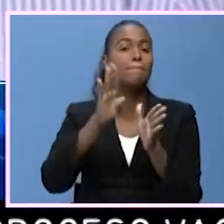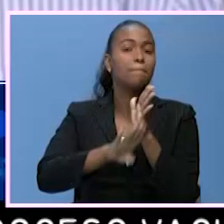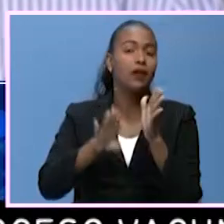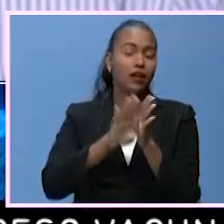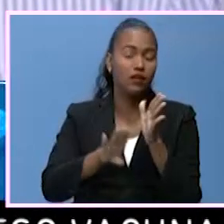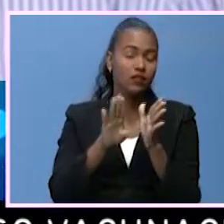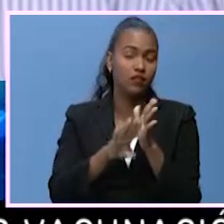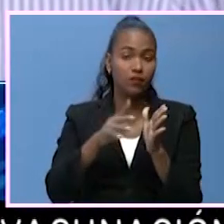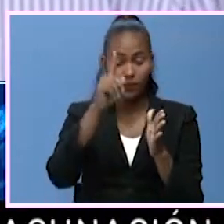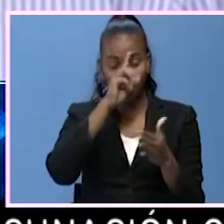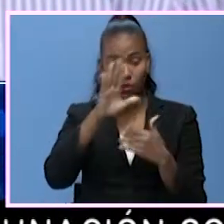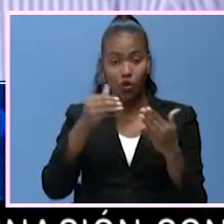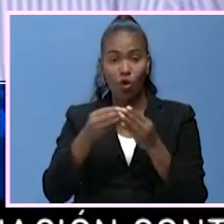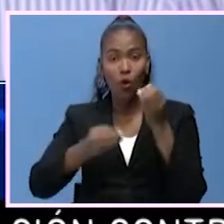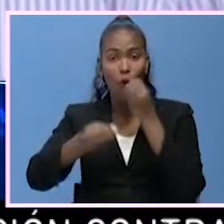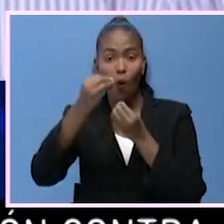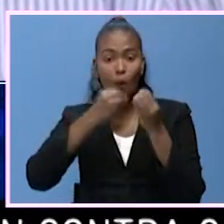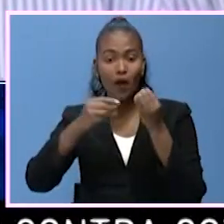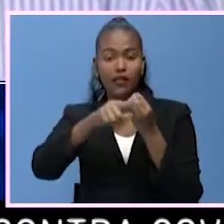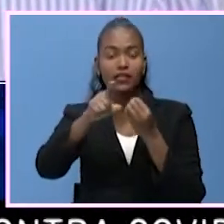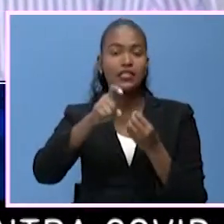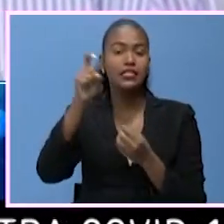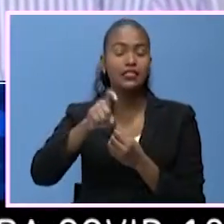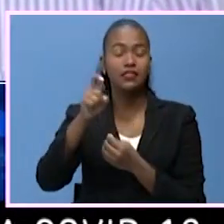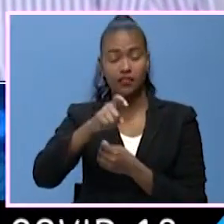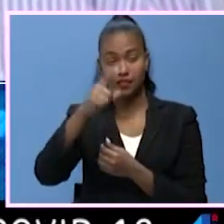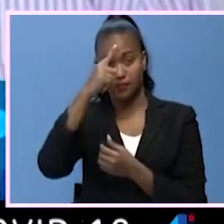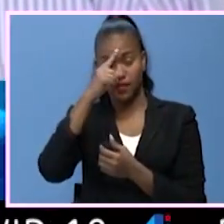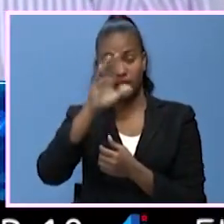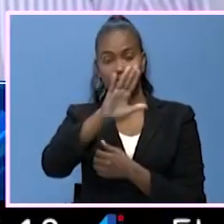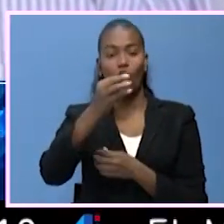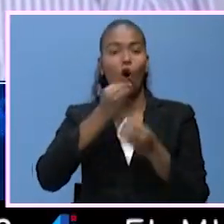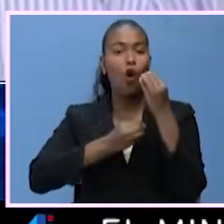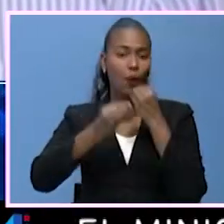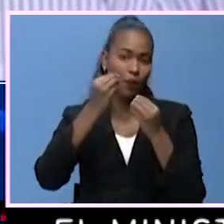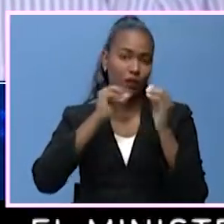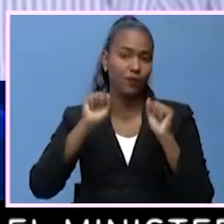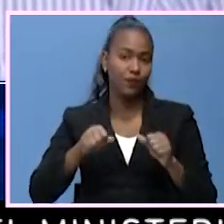barato todos los alimentos necesarios para su